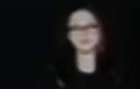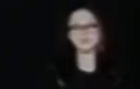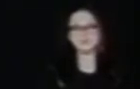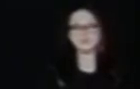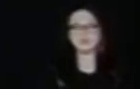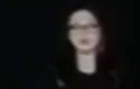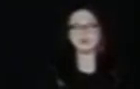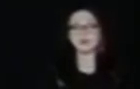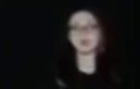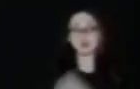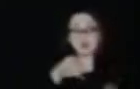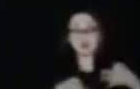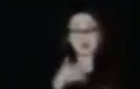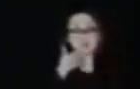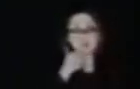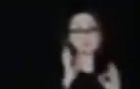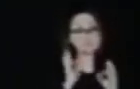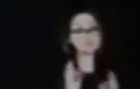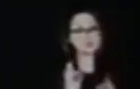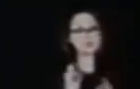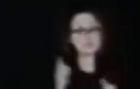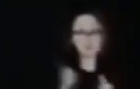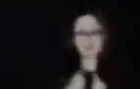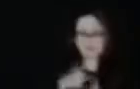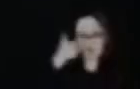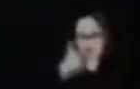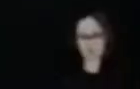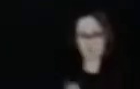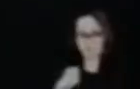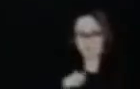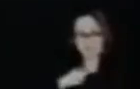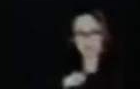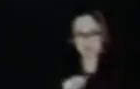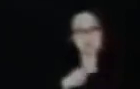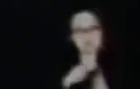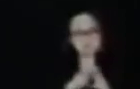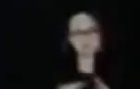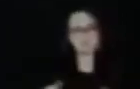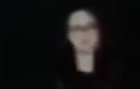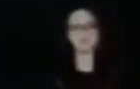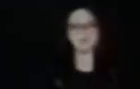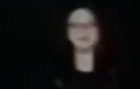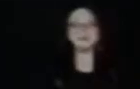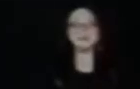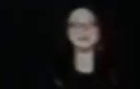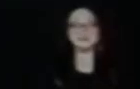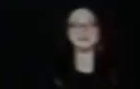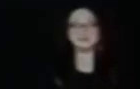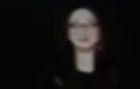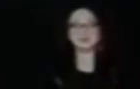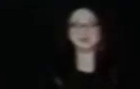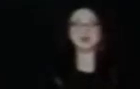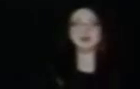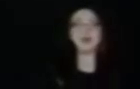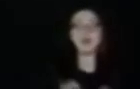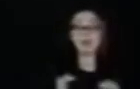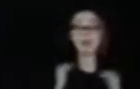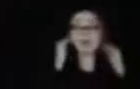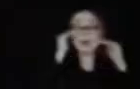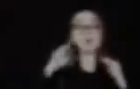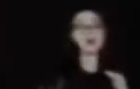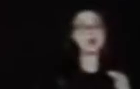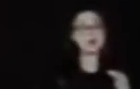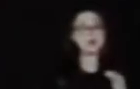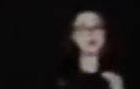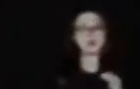Un buen juez por la casa empieza. Pondremos orden en la cúpula del poder porque